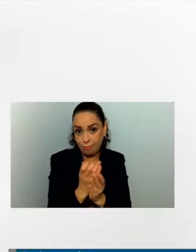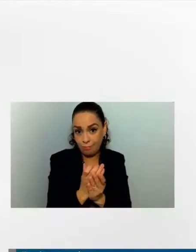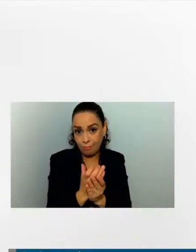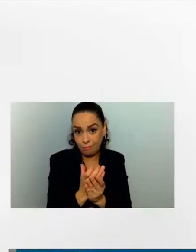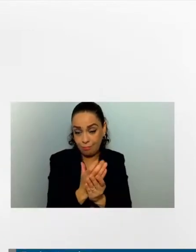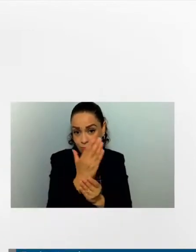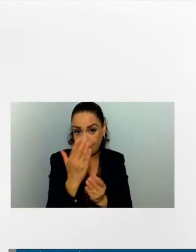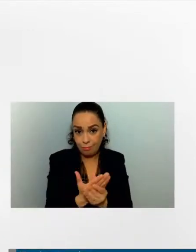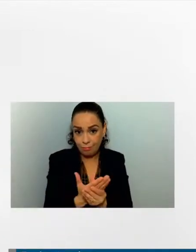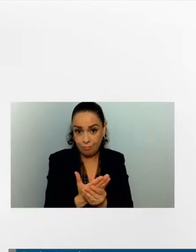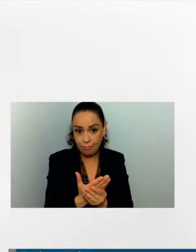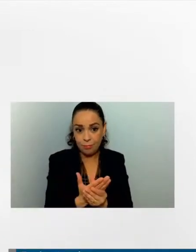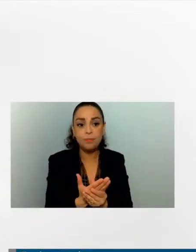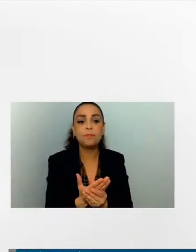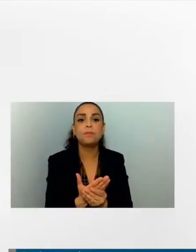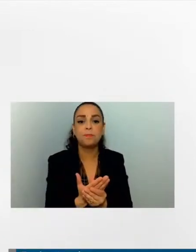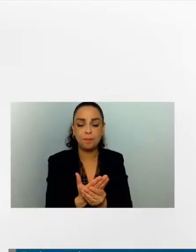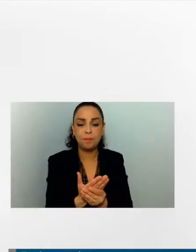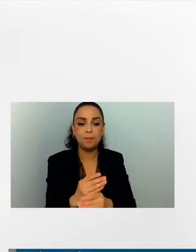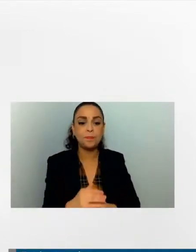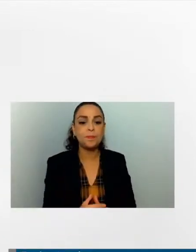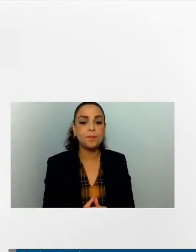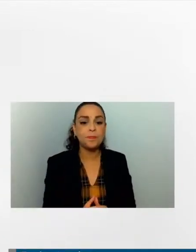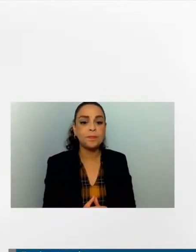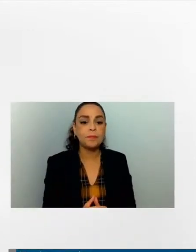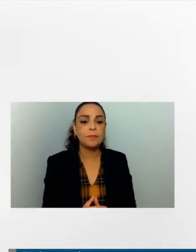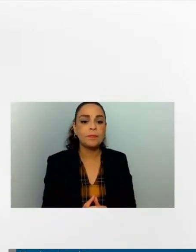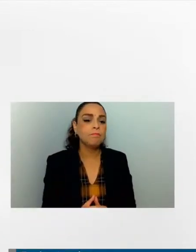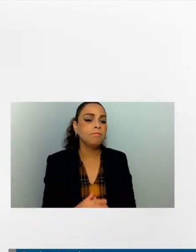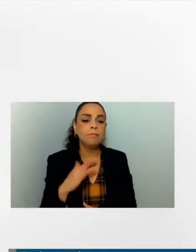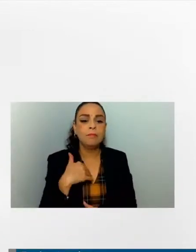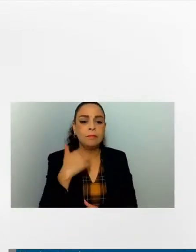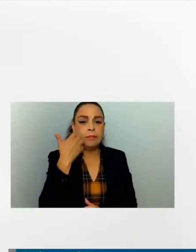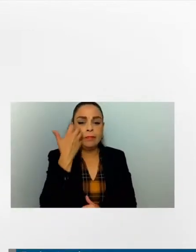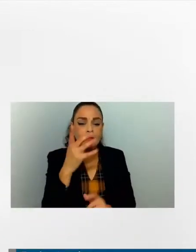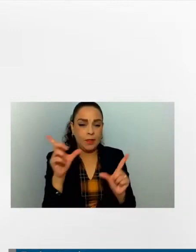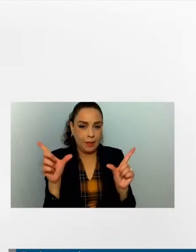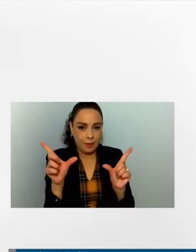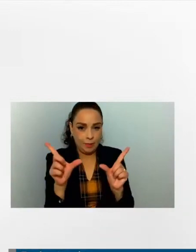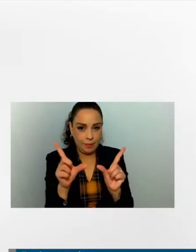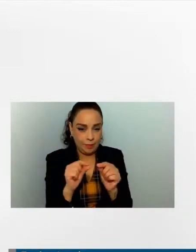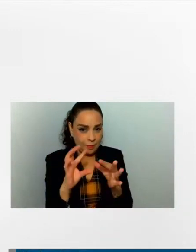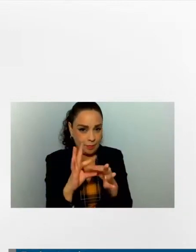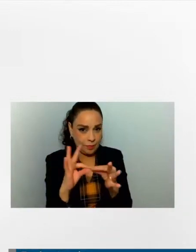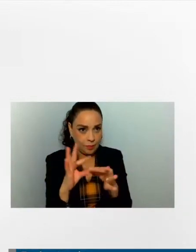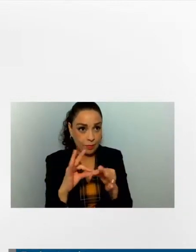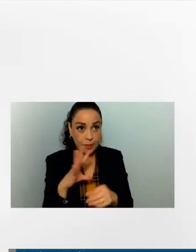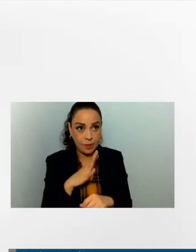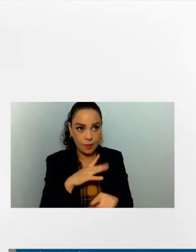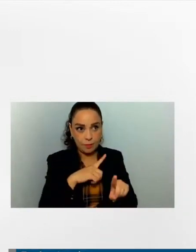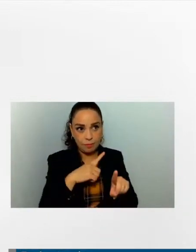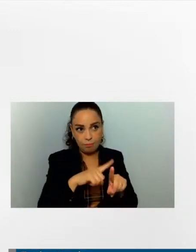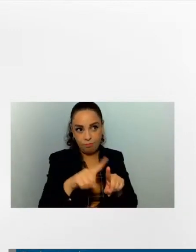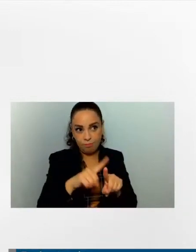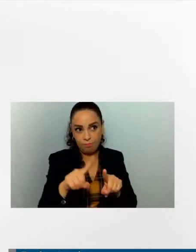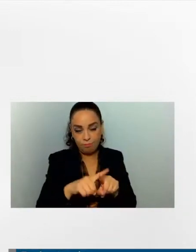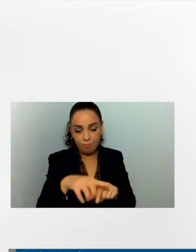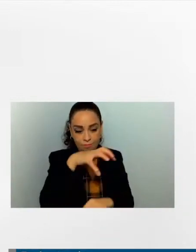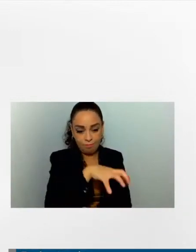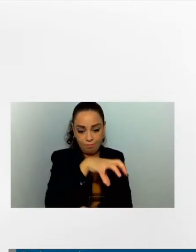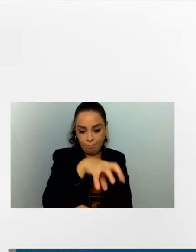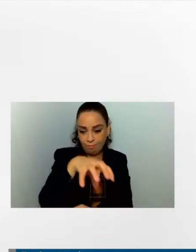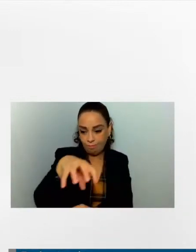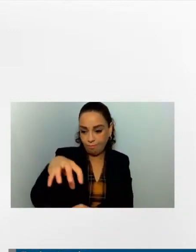Sí, pues quizá hacer un breve recorrido sobre los diferentes escenarios fácticos en